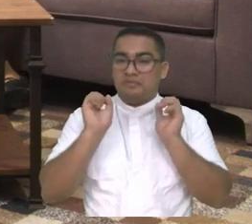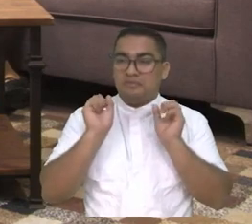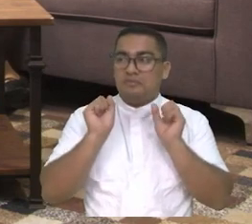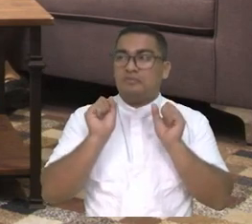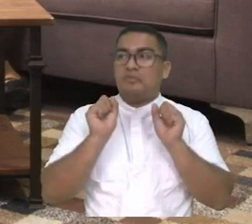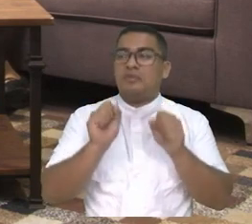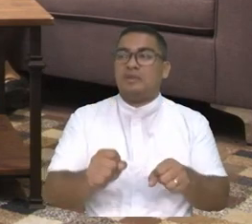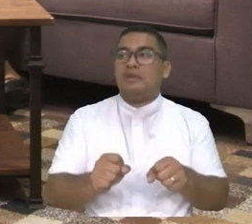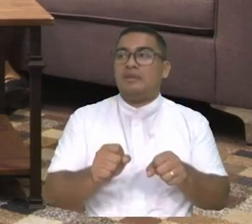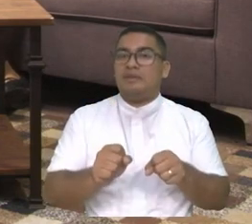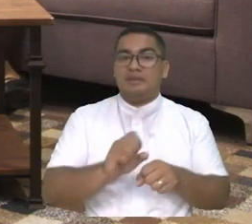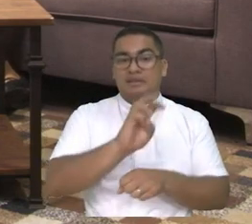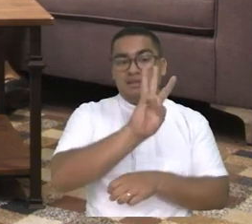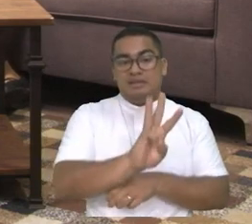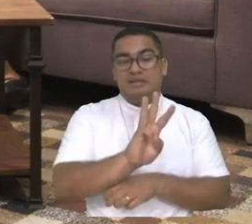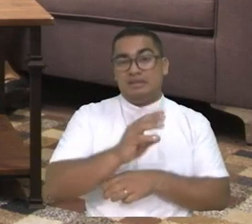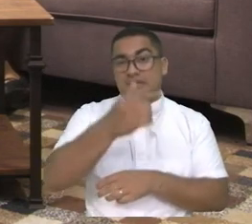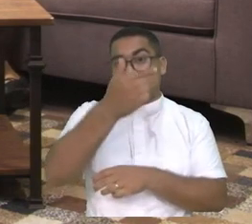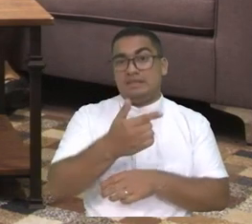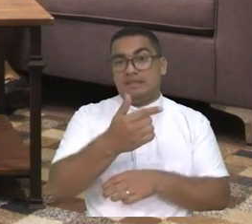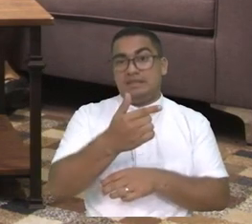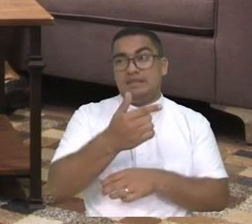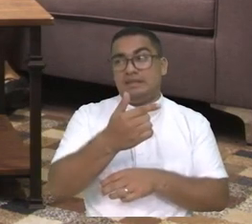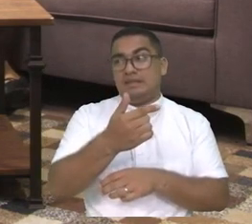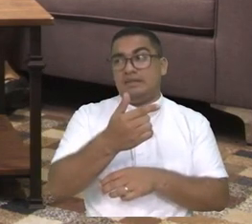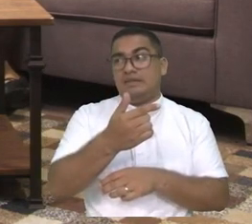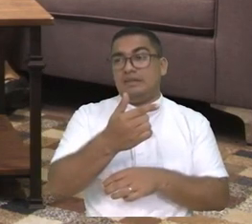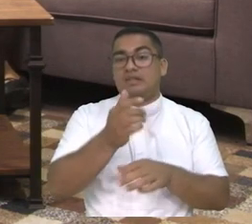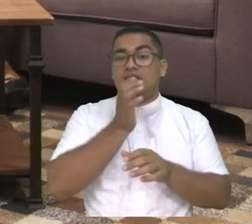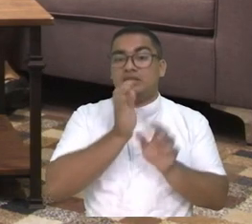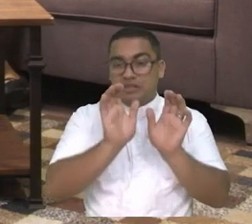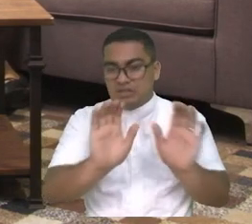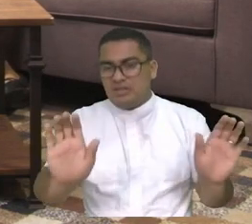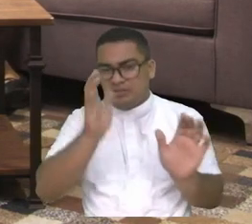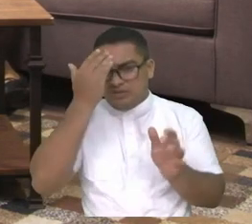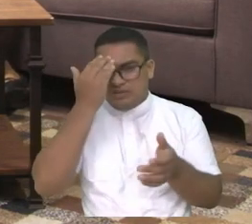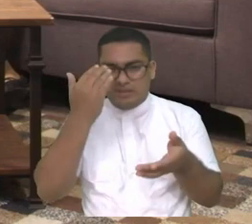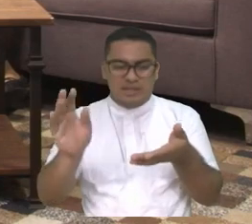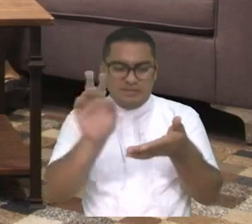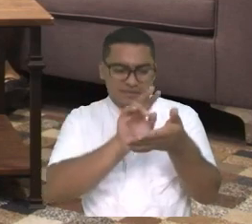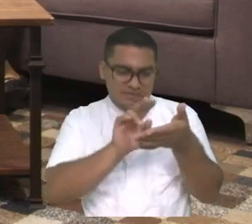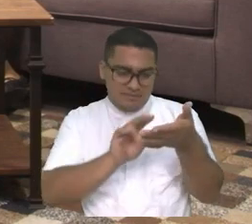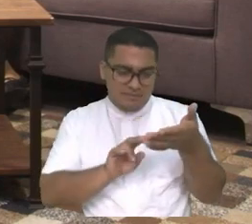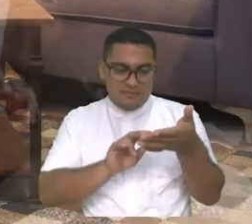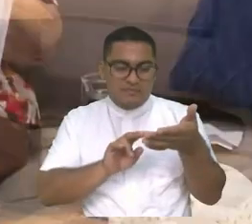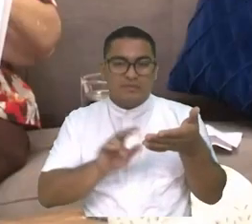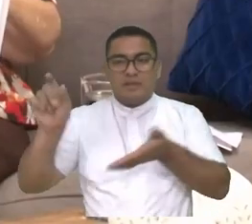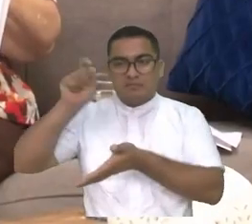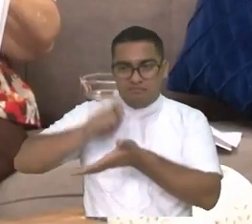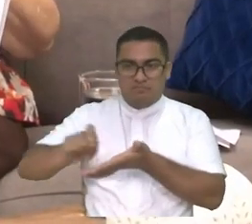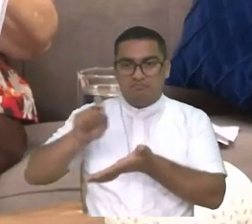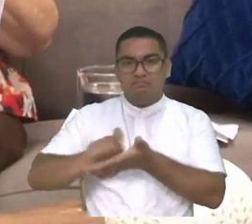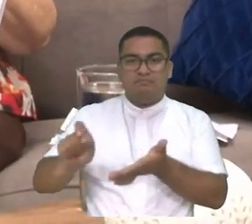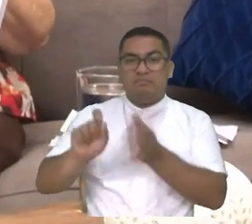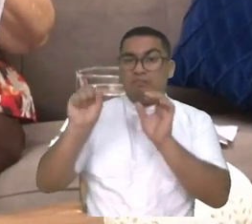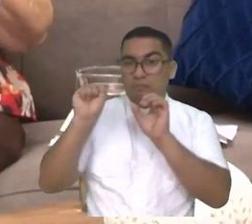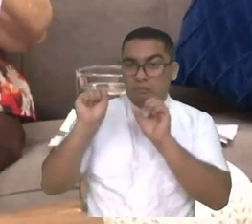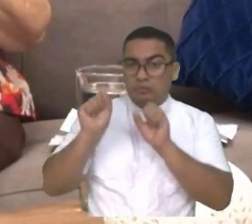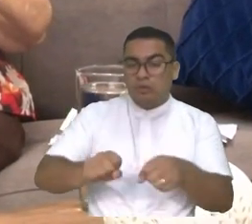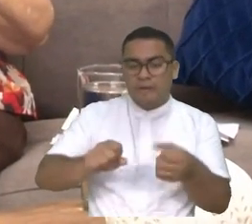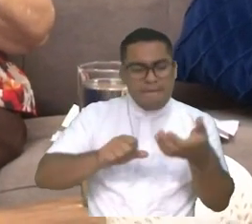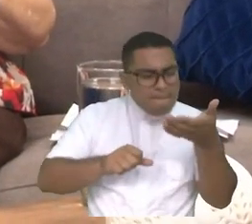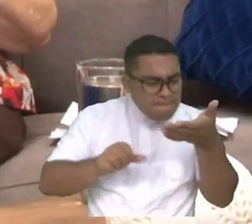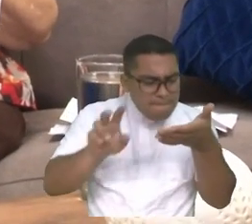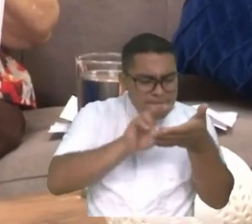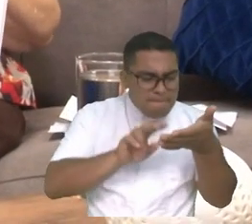desde el tercer grado de primaria, que ya el niño sabe leer y escribir y puede